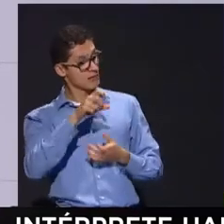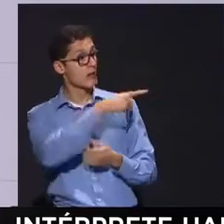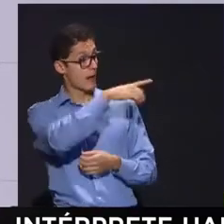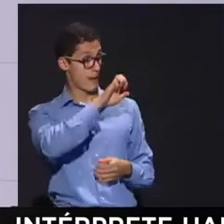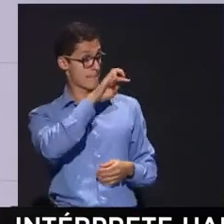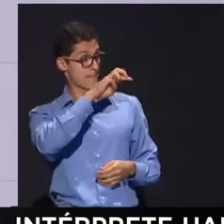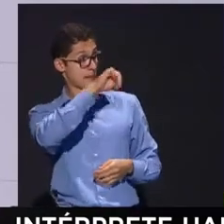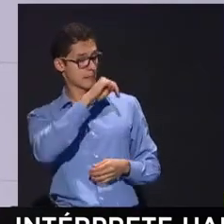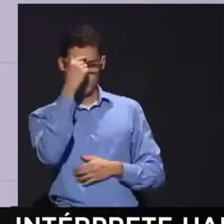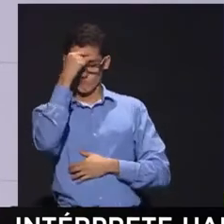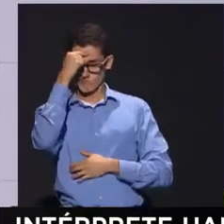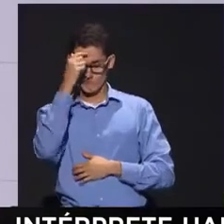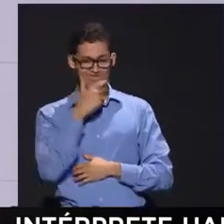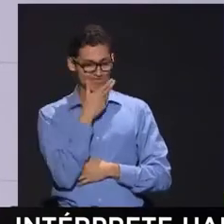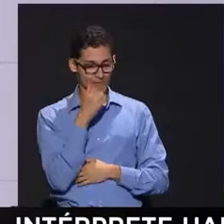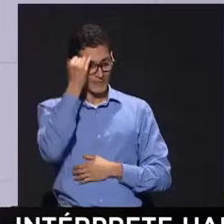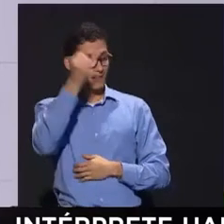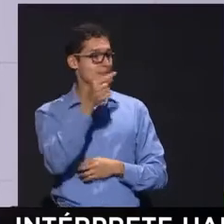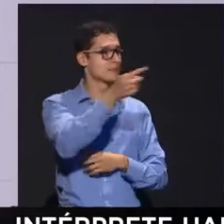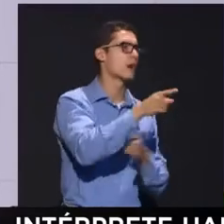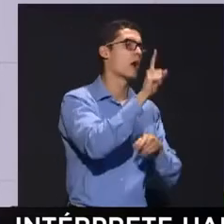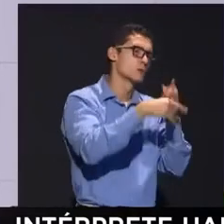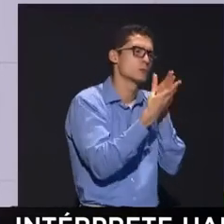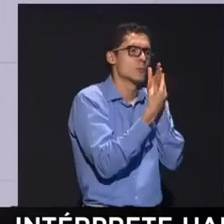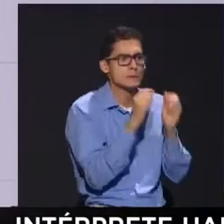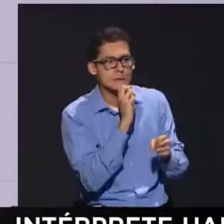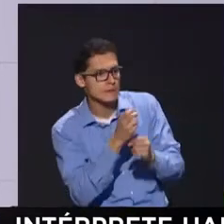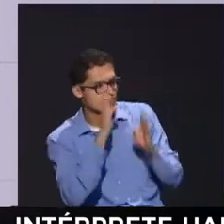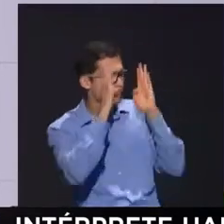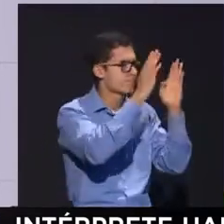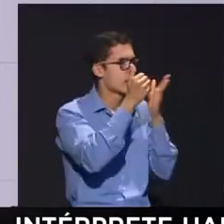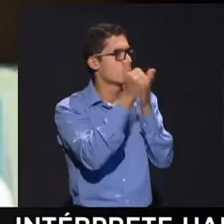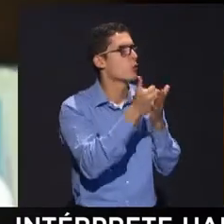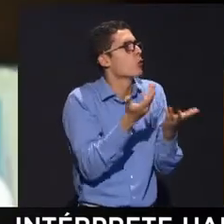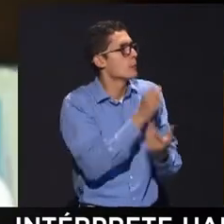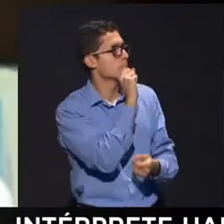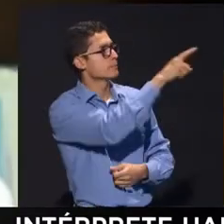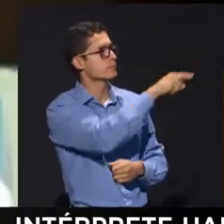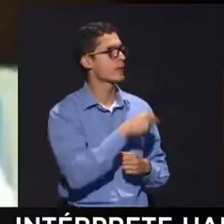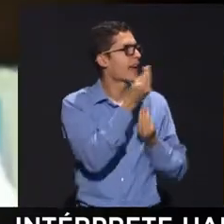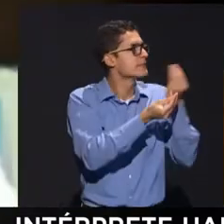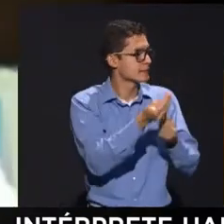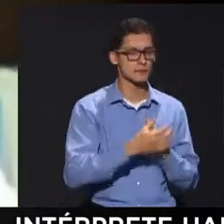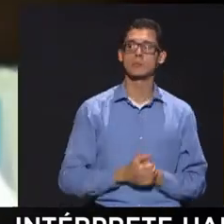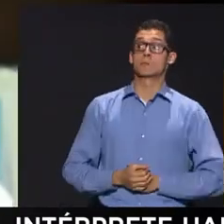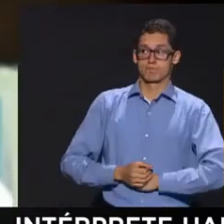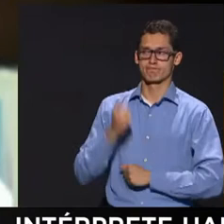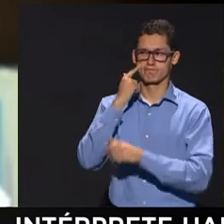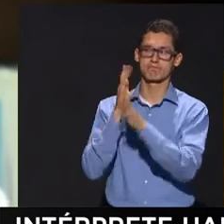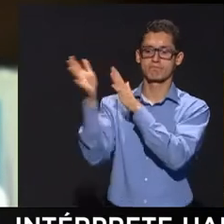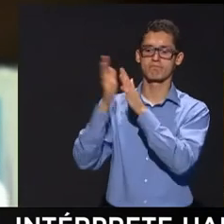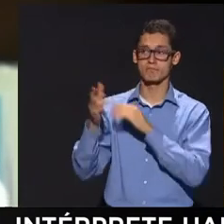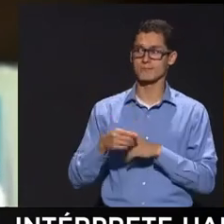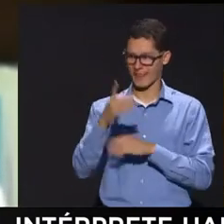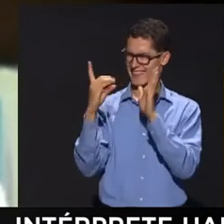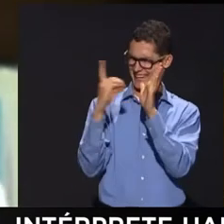o cómo pueden ayudar a muchas familias en esta época de pandemia con respecto a los servicios públicos. Sí, Paola, hay un detalle adicional.